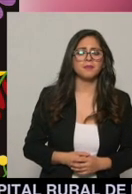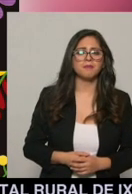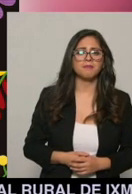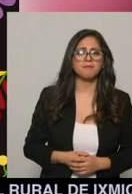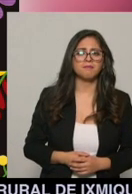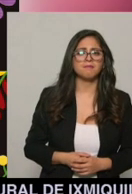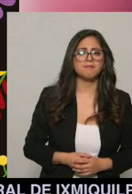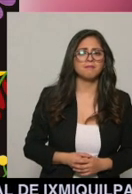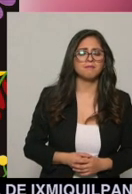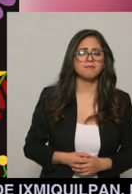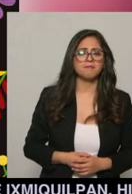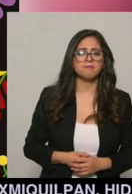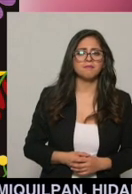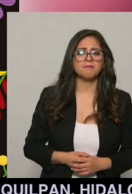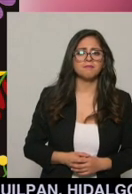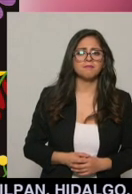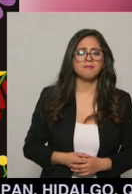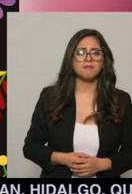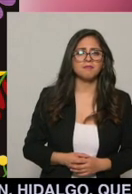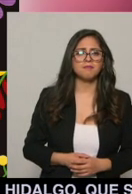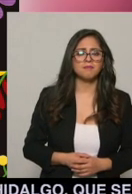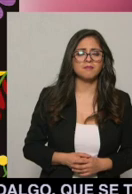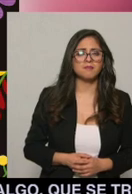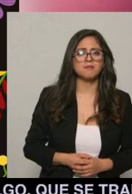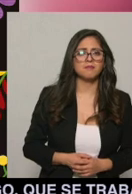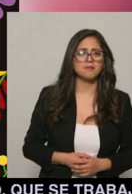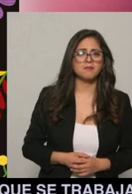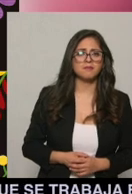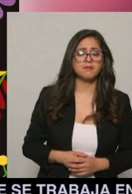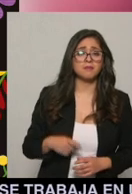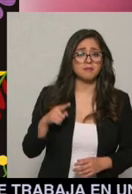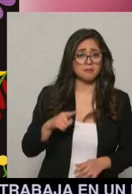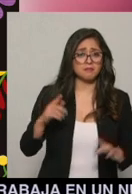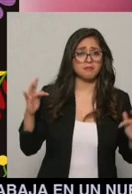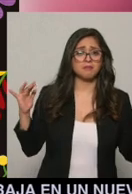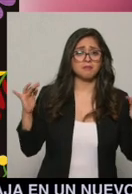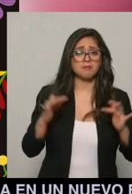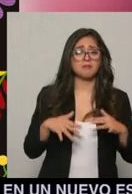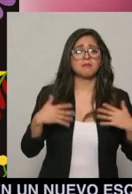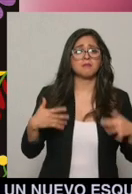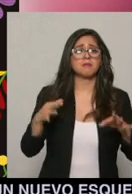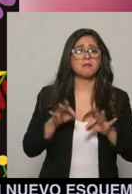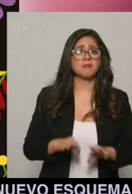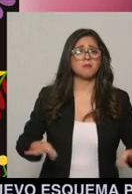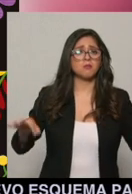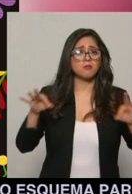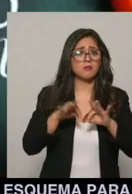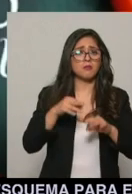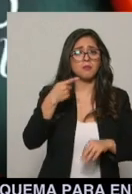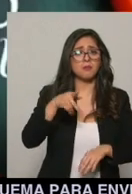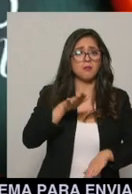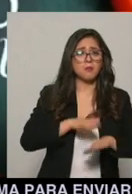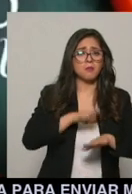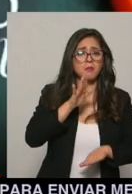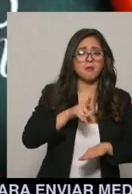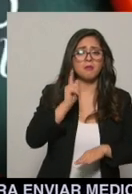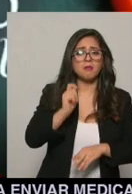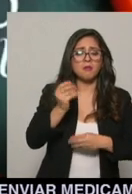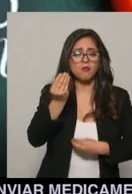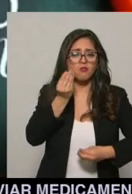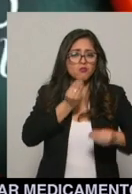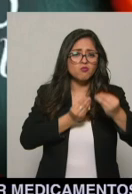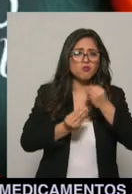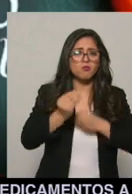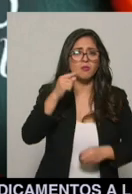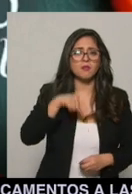evento muy importante. Es además, aparte, un reconocimiento a la gastronomía de nuestro país, y también,